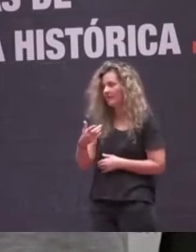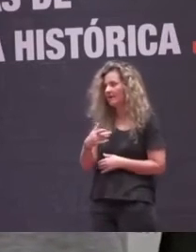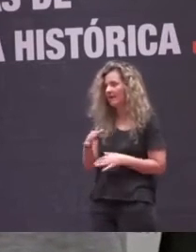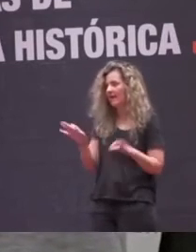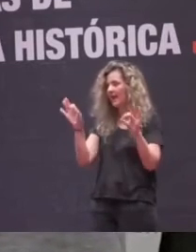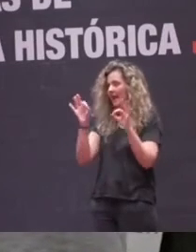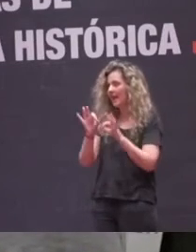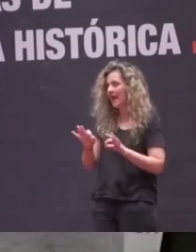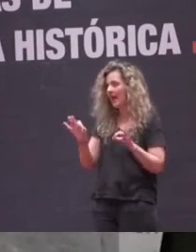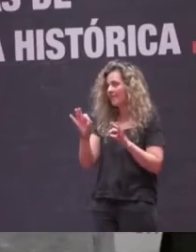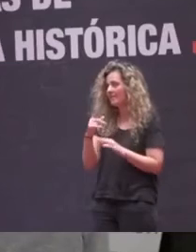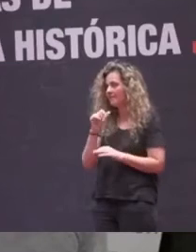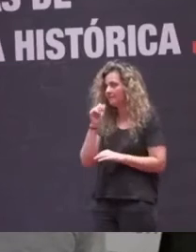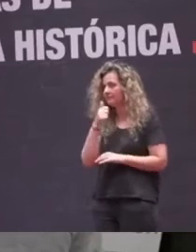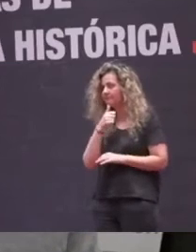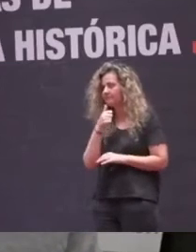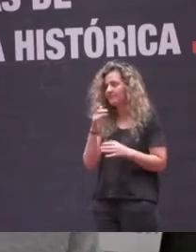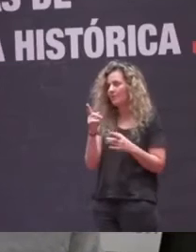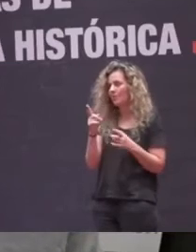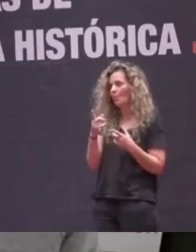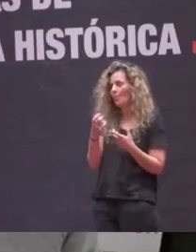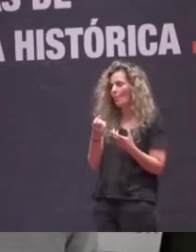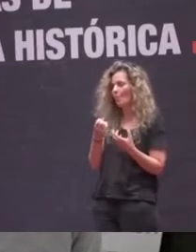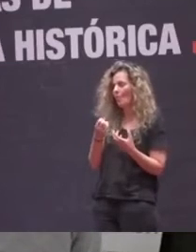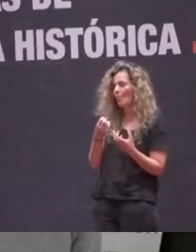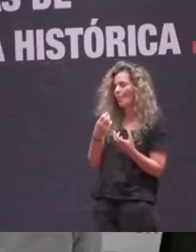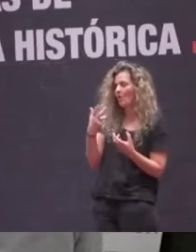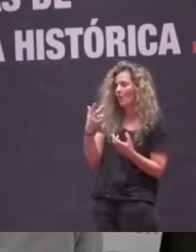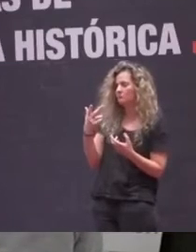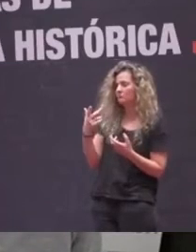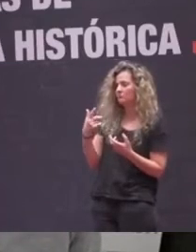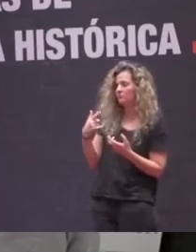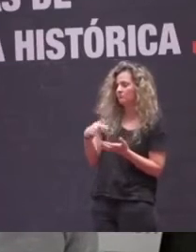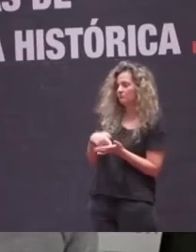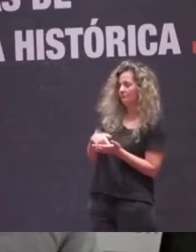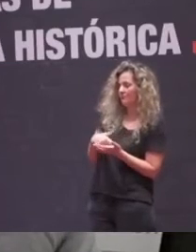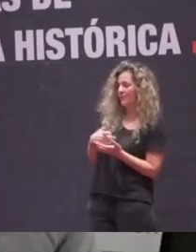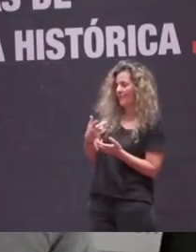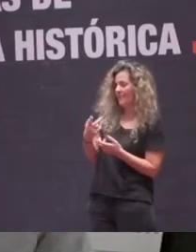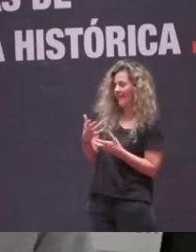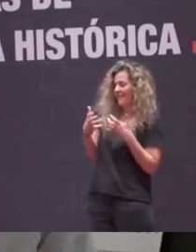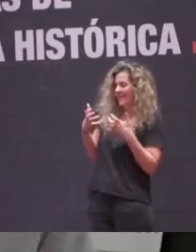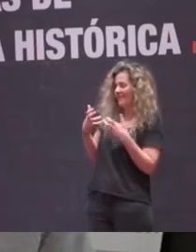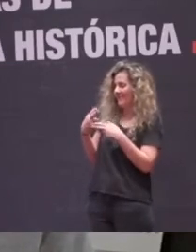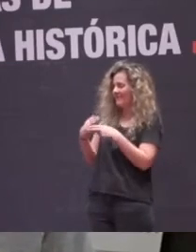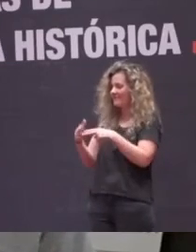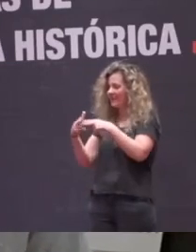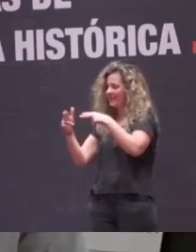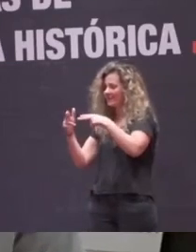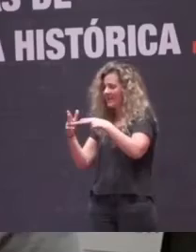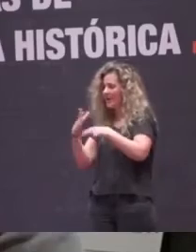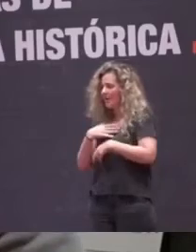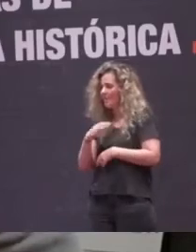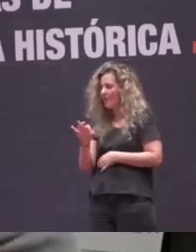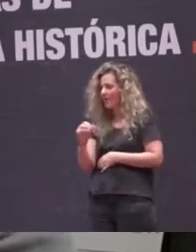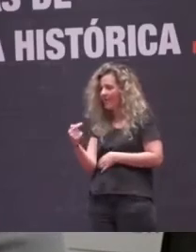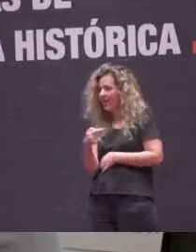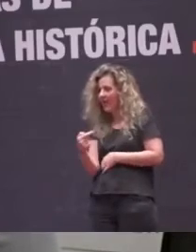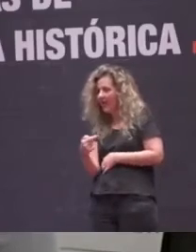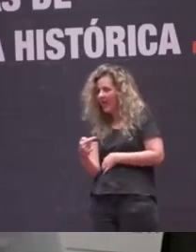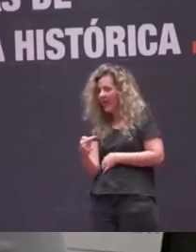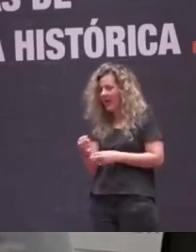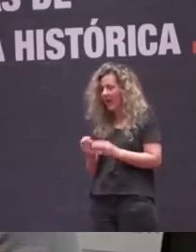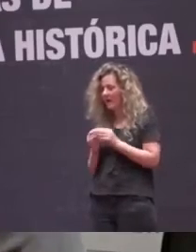intentou, sabes, decir, bueno, pues sacar réditos políticos dando unha información que podía ser negativa a elaboración